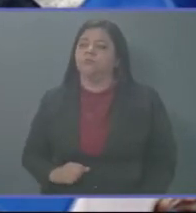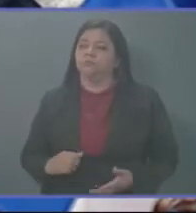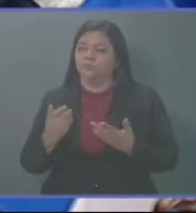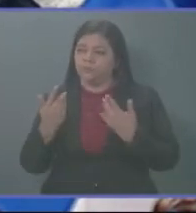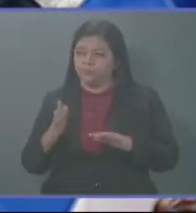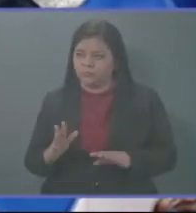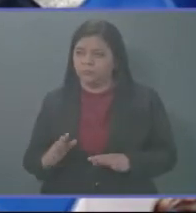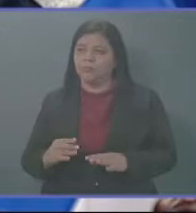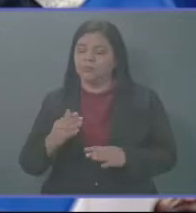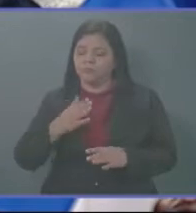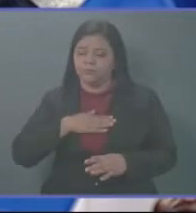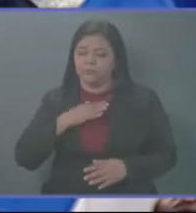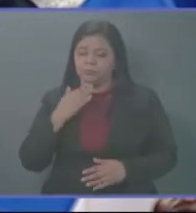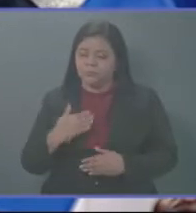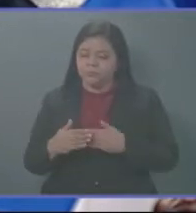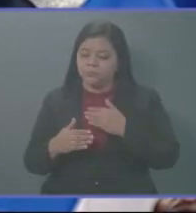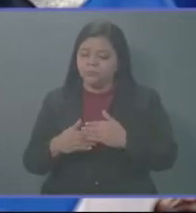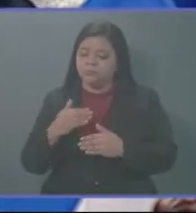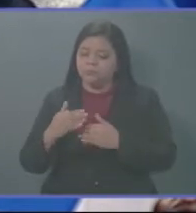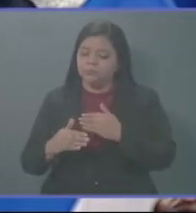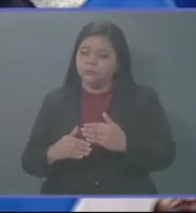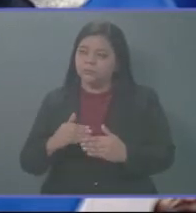estableciera un protocolo,